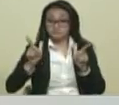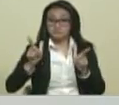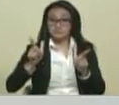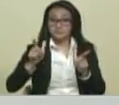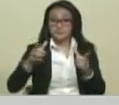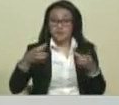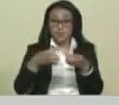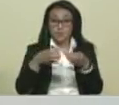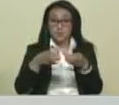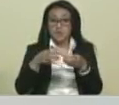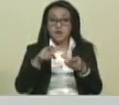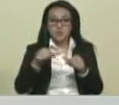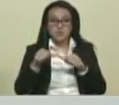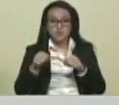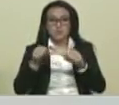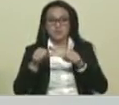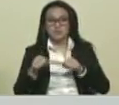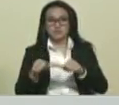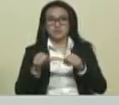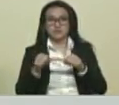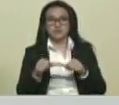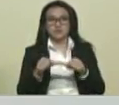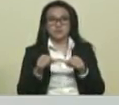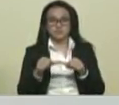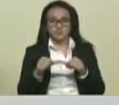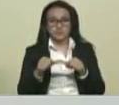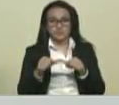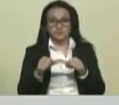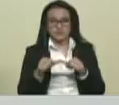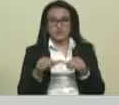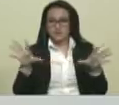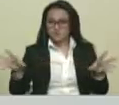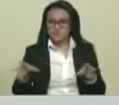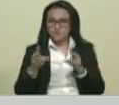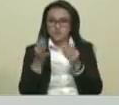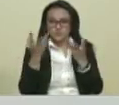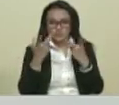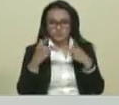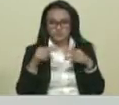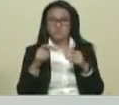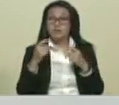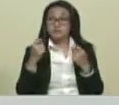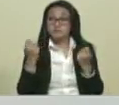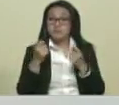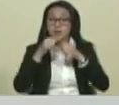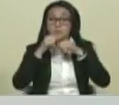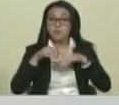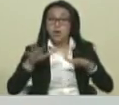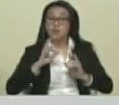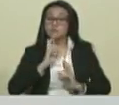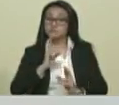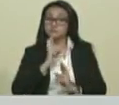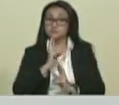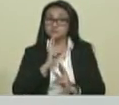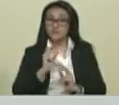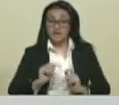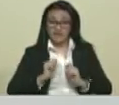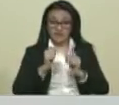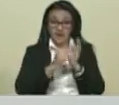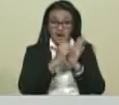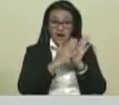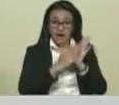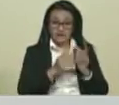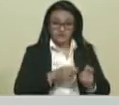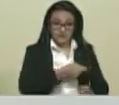que continúen con la adjudicación, totalización, adjudicación y proclamación y la entrega de las respectivas actas